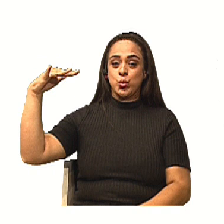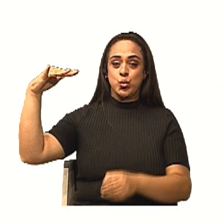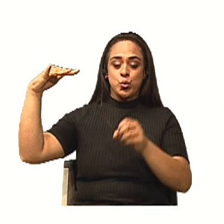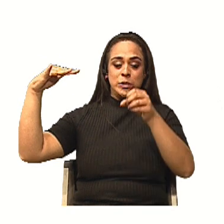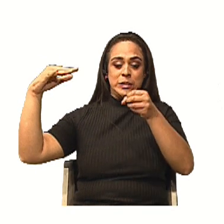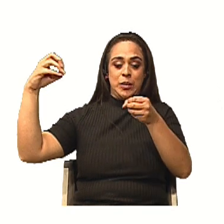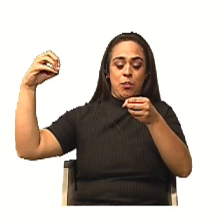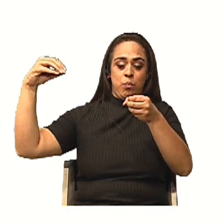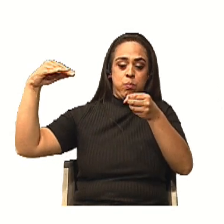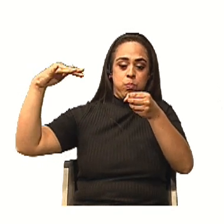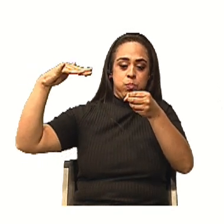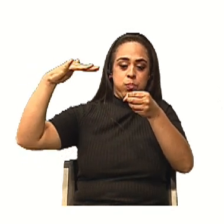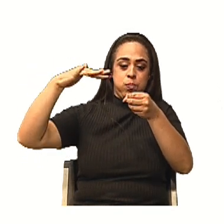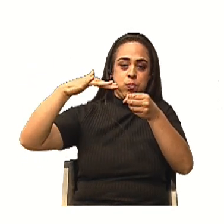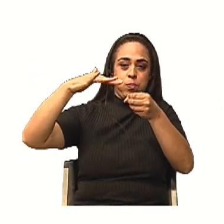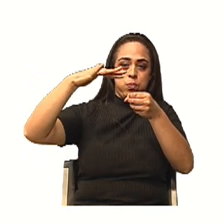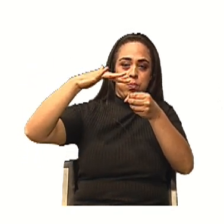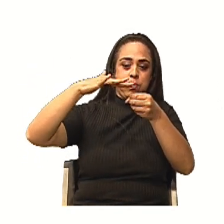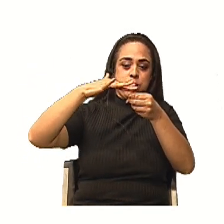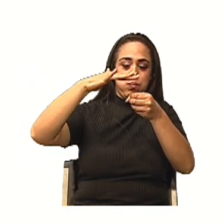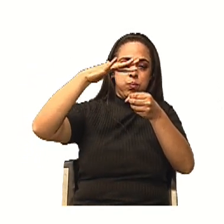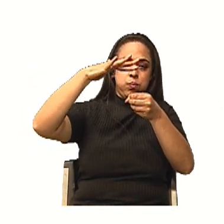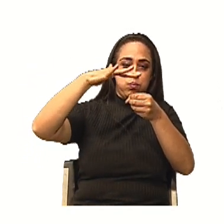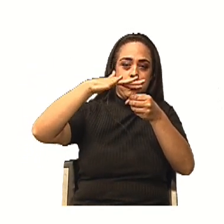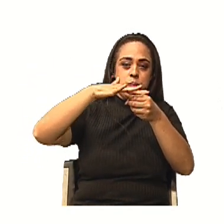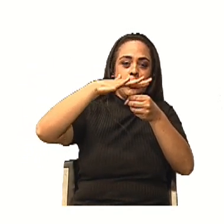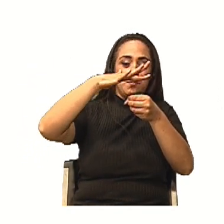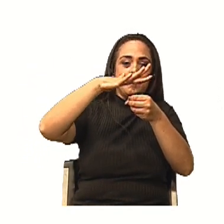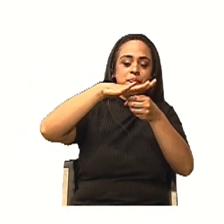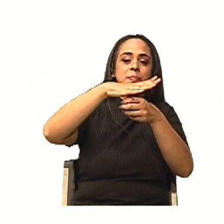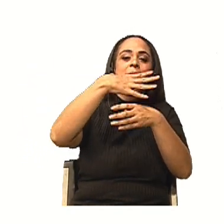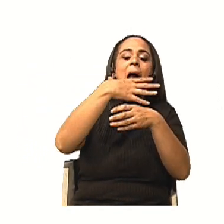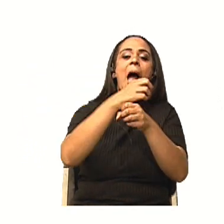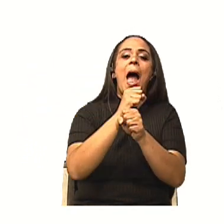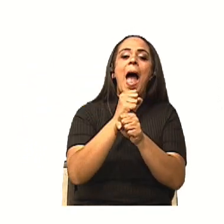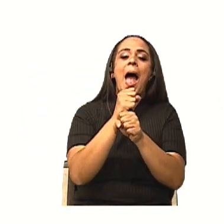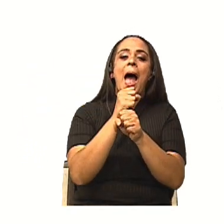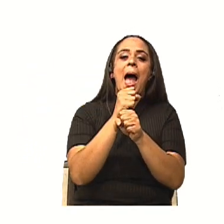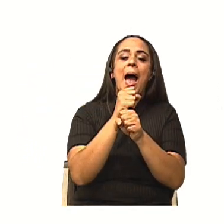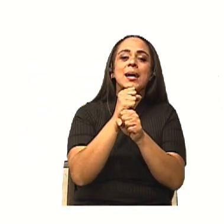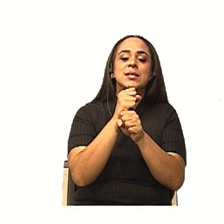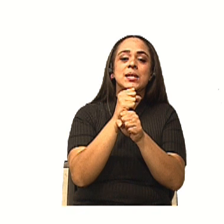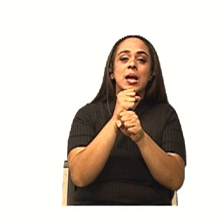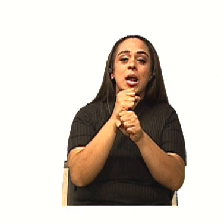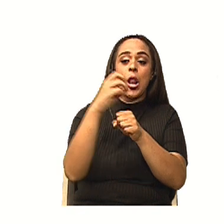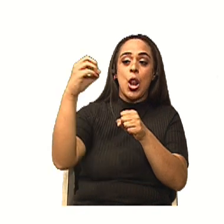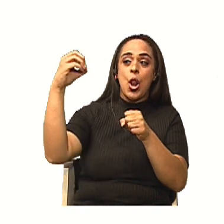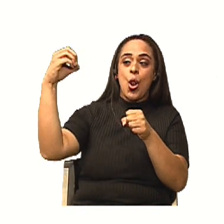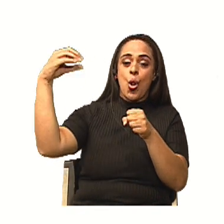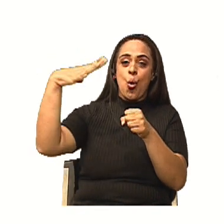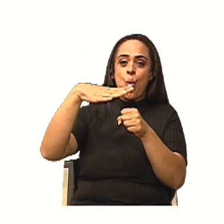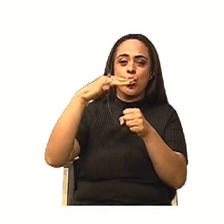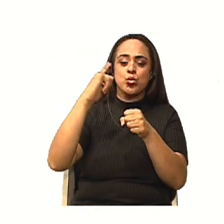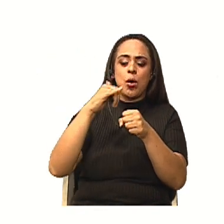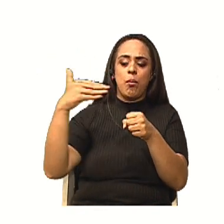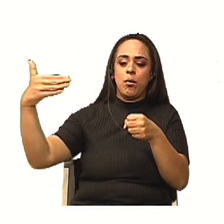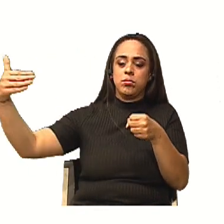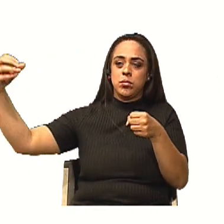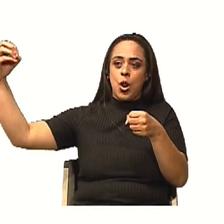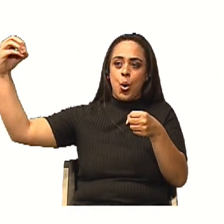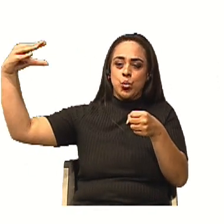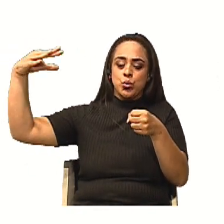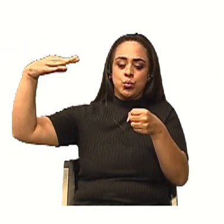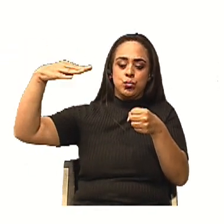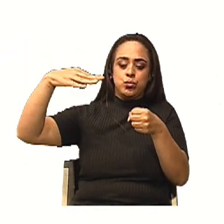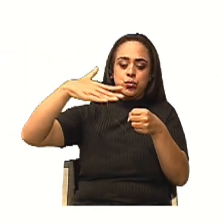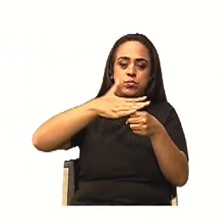partículas dispersas en el coloide hacen que la luz cambie de dirección. Vamos a decir que se dispersa, entonces se